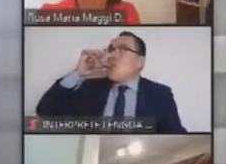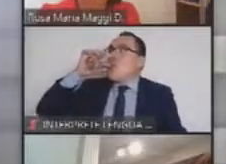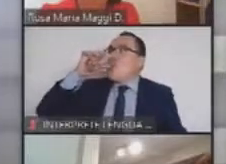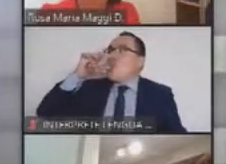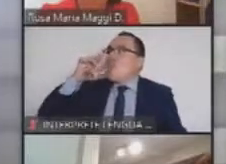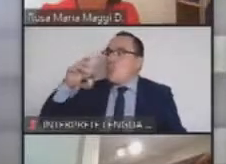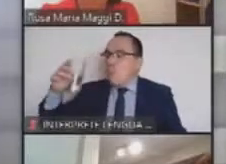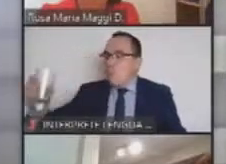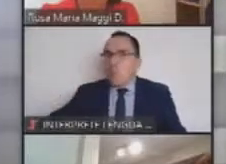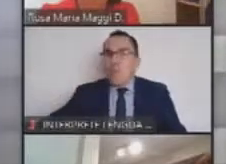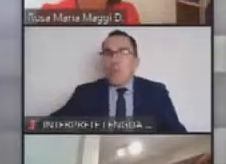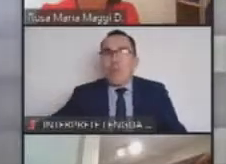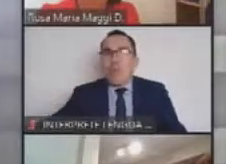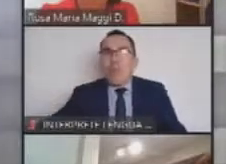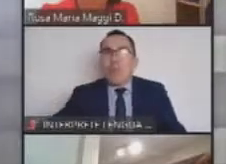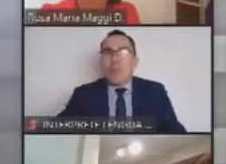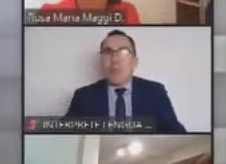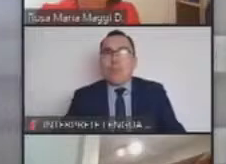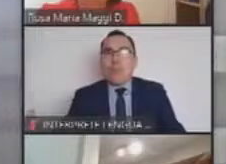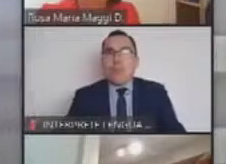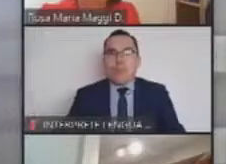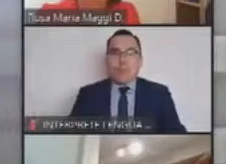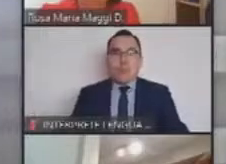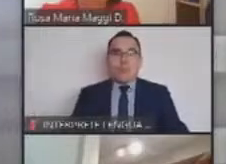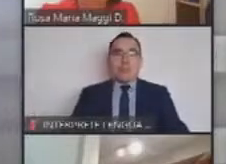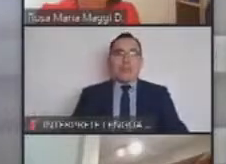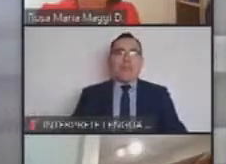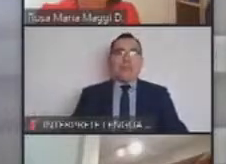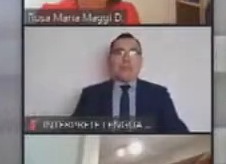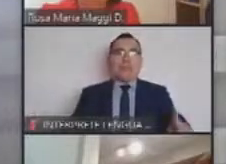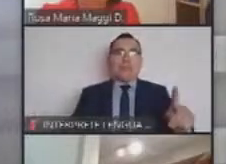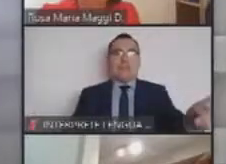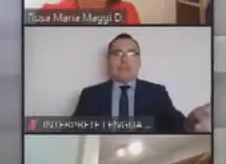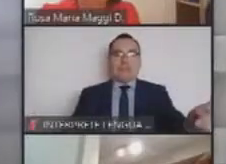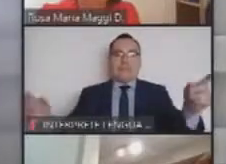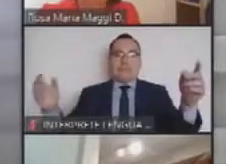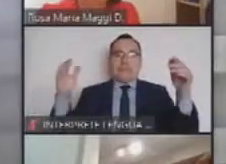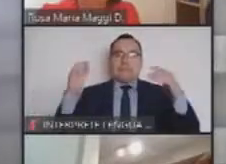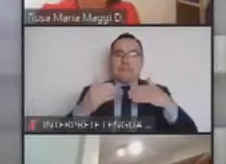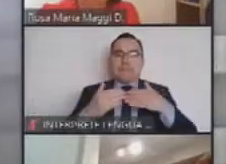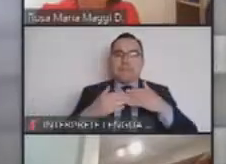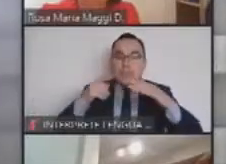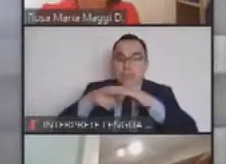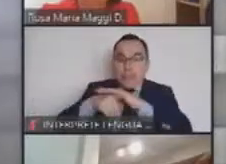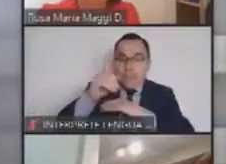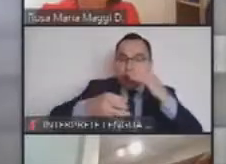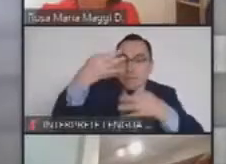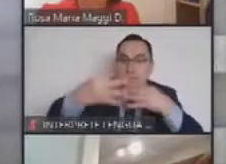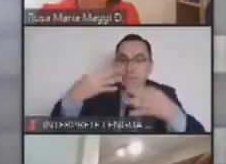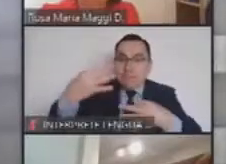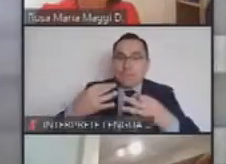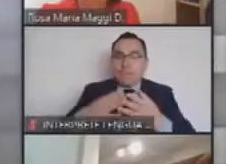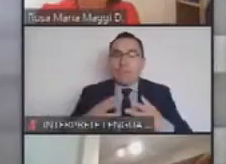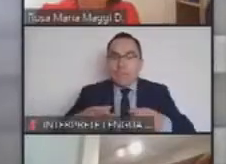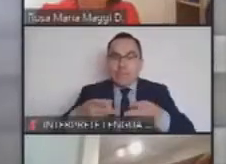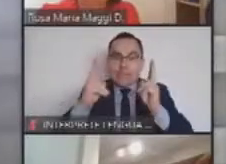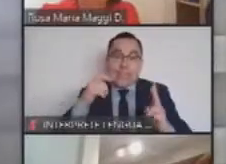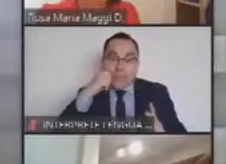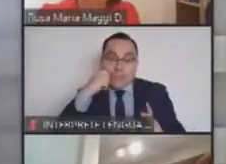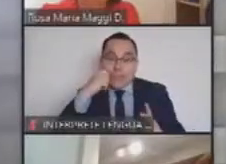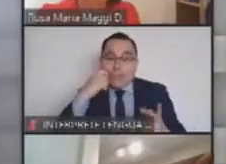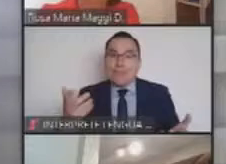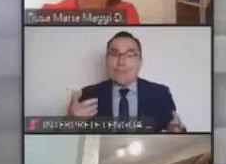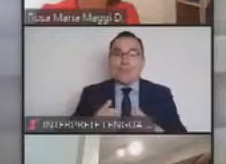principios y enfoque de la política de atención de usuarios, acceso a la justicia, derechos humanos, enfoque de